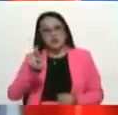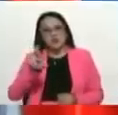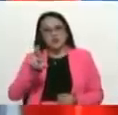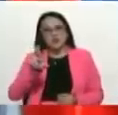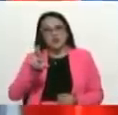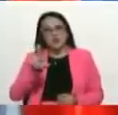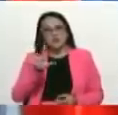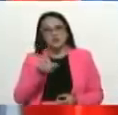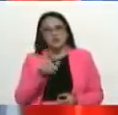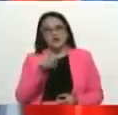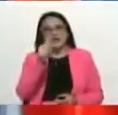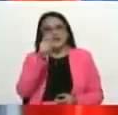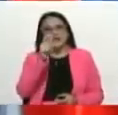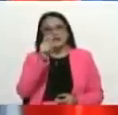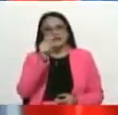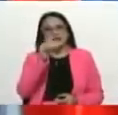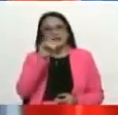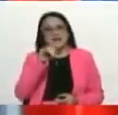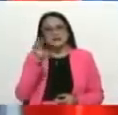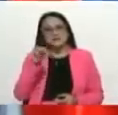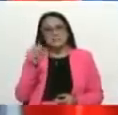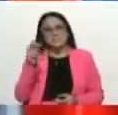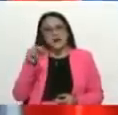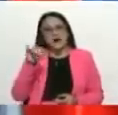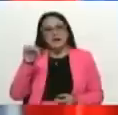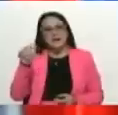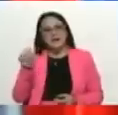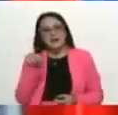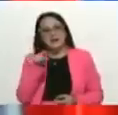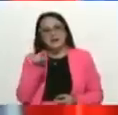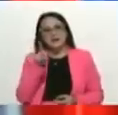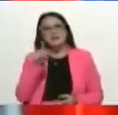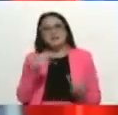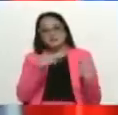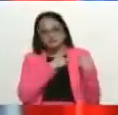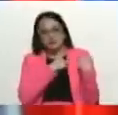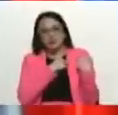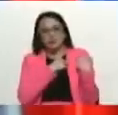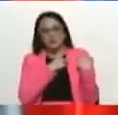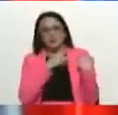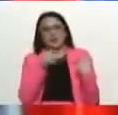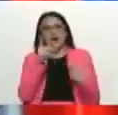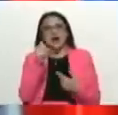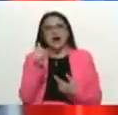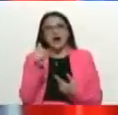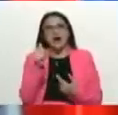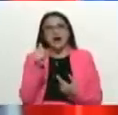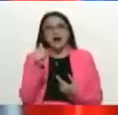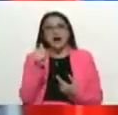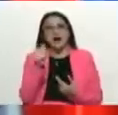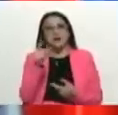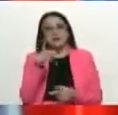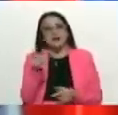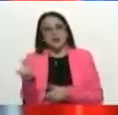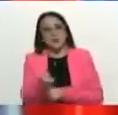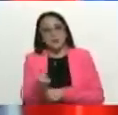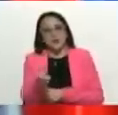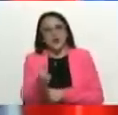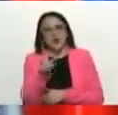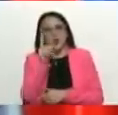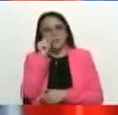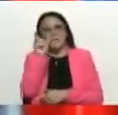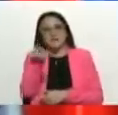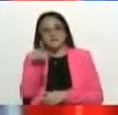Tasmania, autor material, y Caleb Rangel Montiel, como ya lo dije, comandante de los bomberos